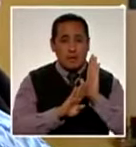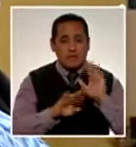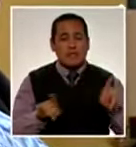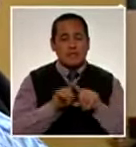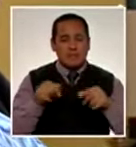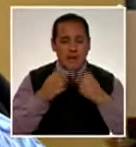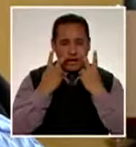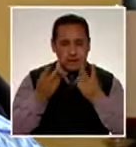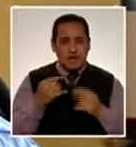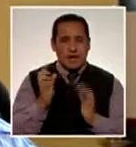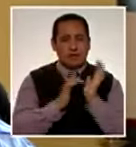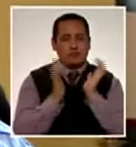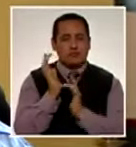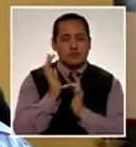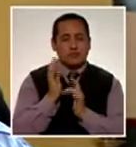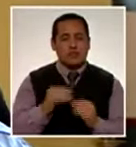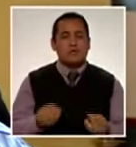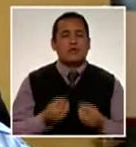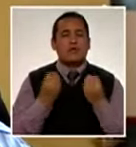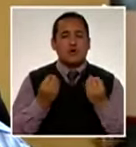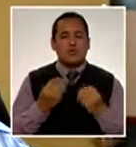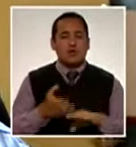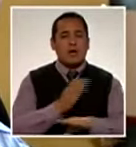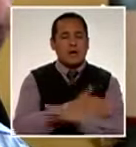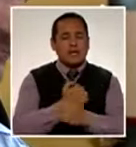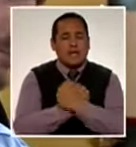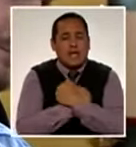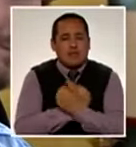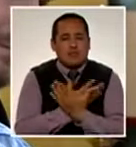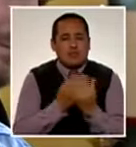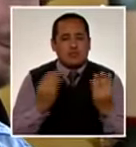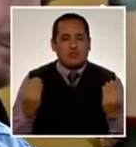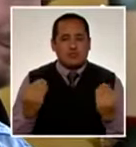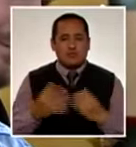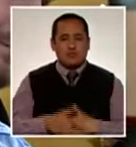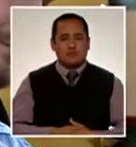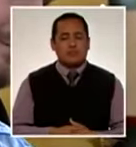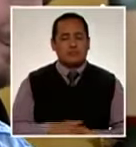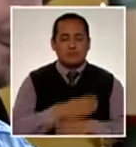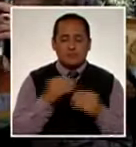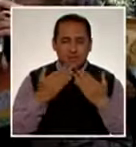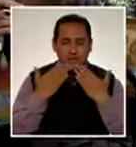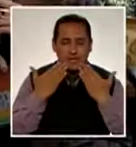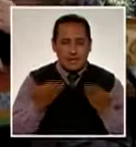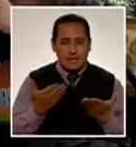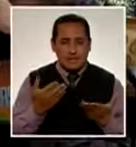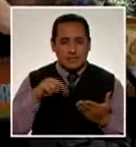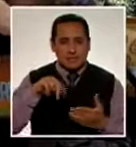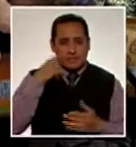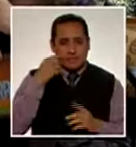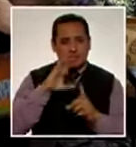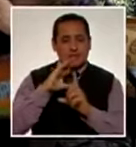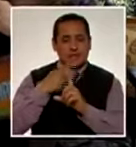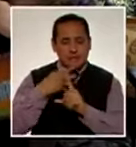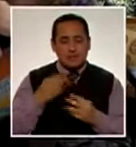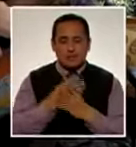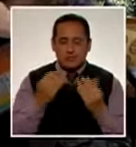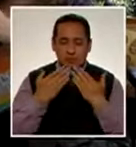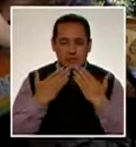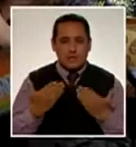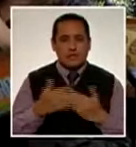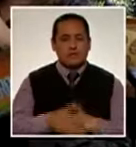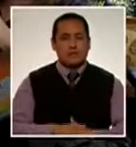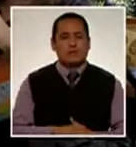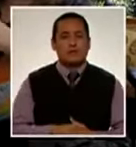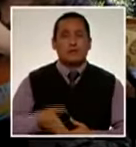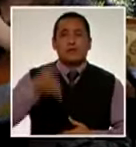you will see Jesus, van a ver a Jesús. How much he loves you. Y cómo te ama tanto. Muchísimas gracias, Nick. No, gracias. Thank you